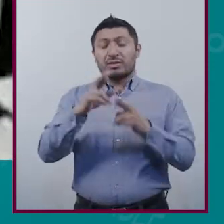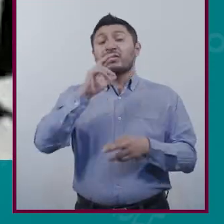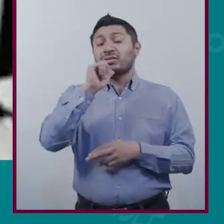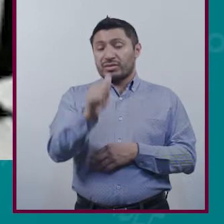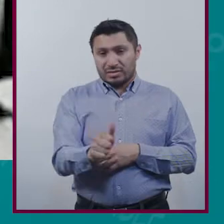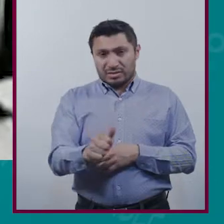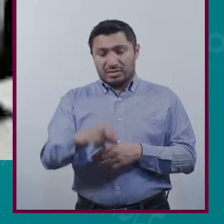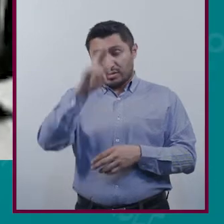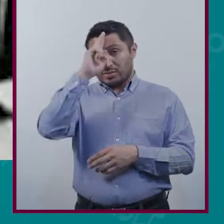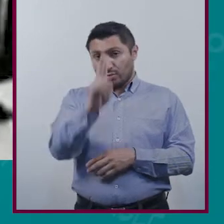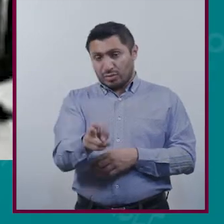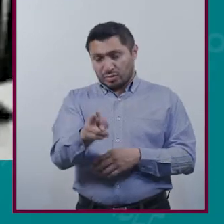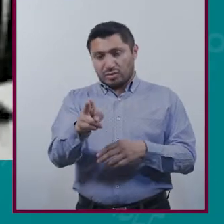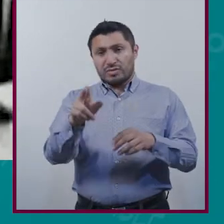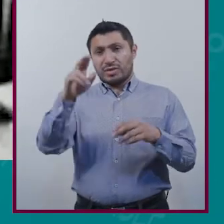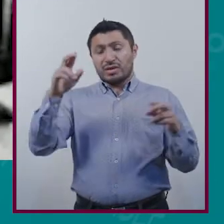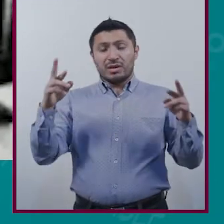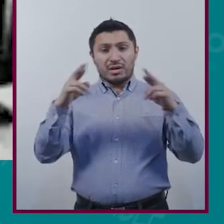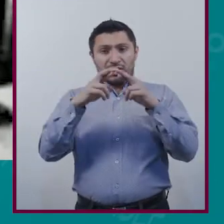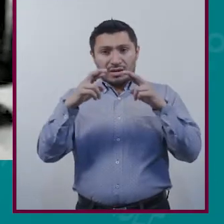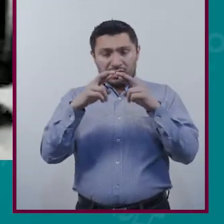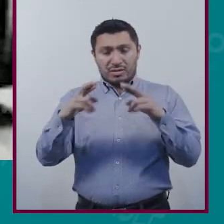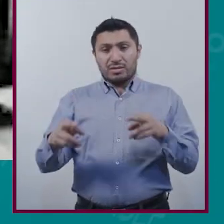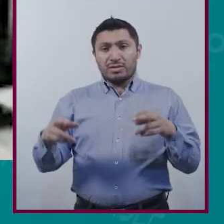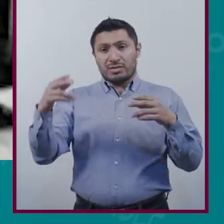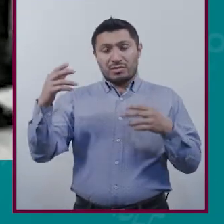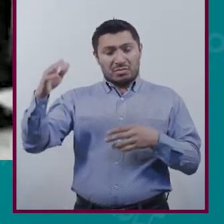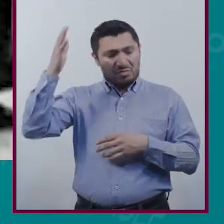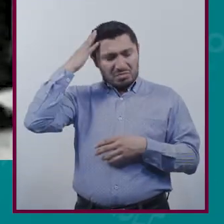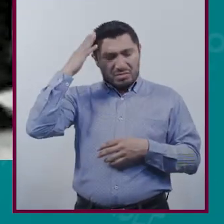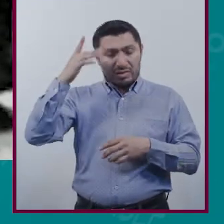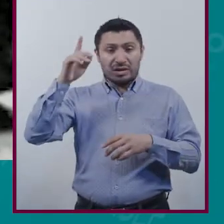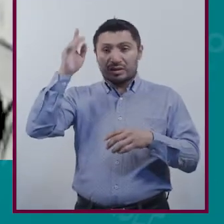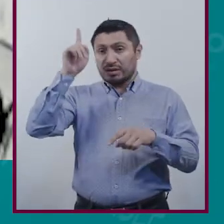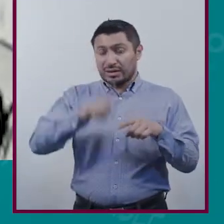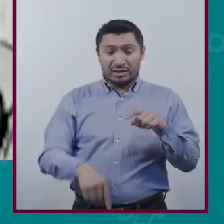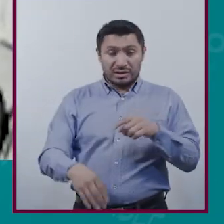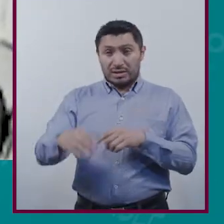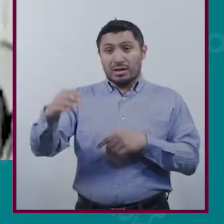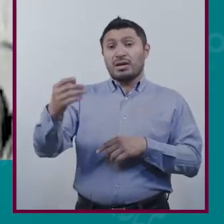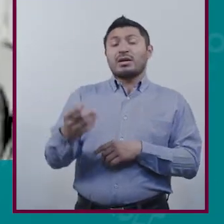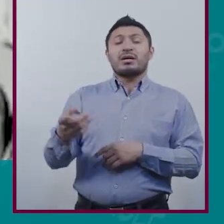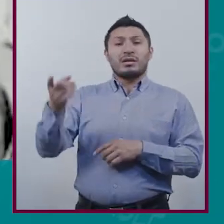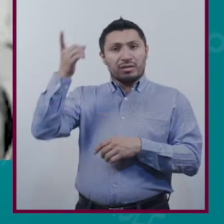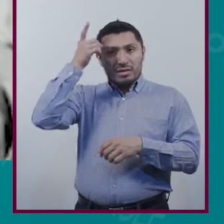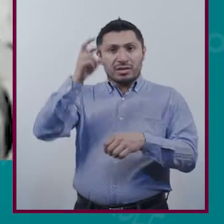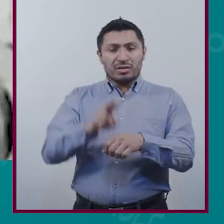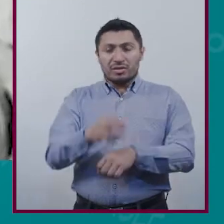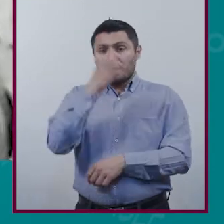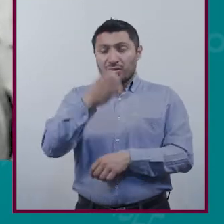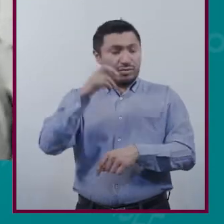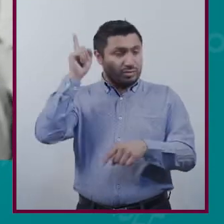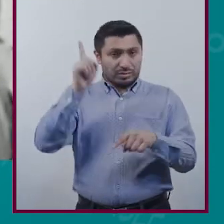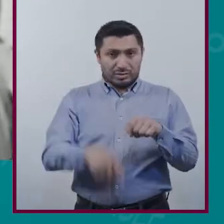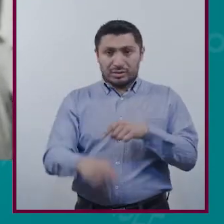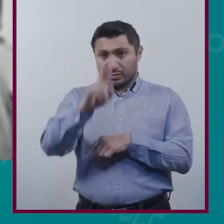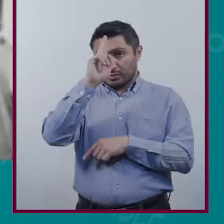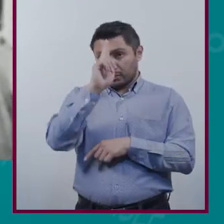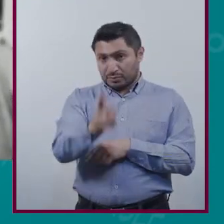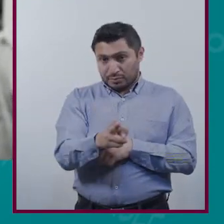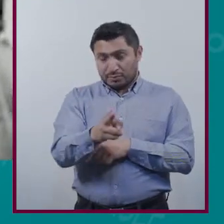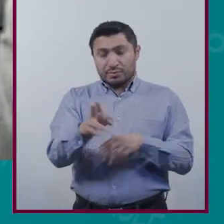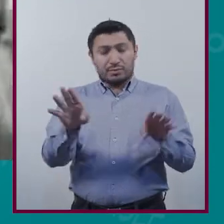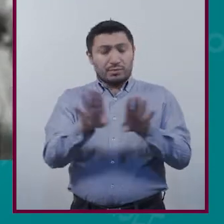Prohibía a las corporaciones religiosas y a sus ministros establecer o dirigir escuelas. Prohibía el establecimiento de